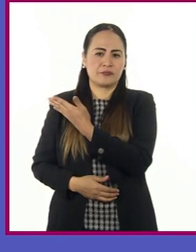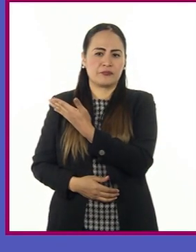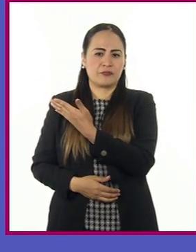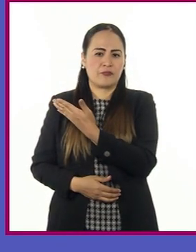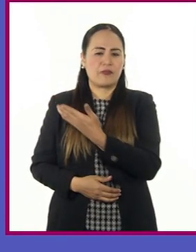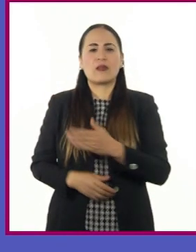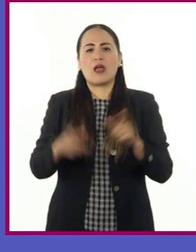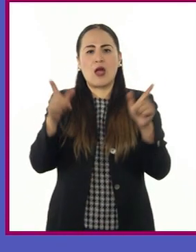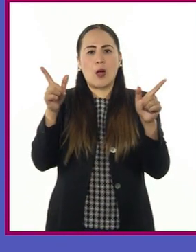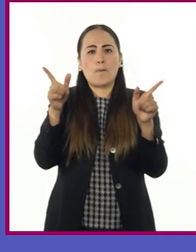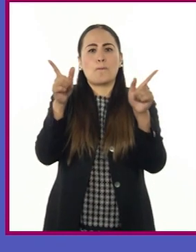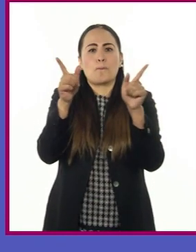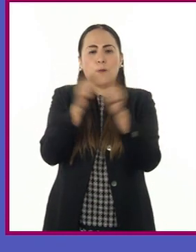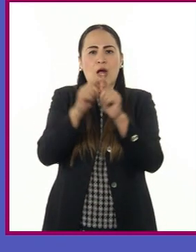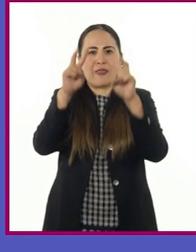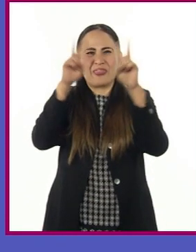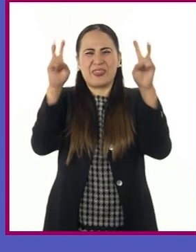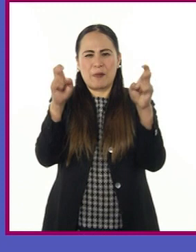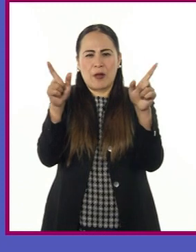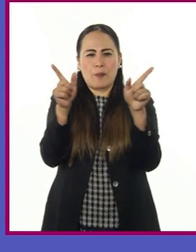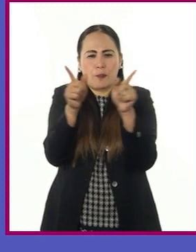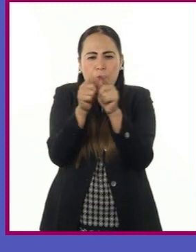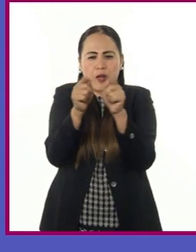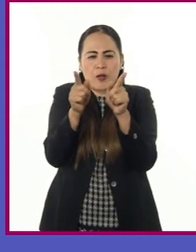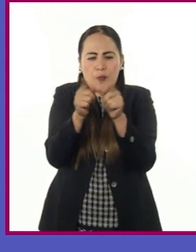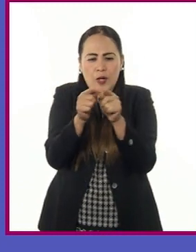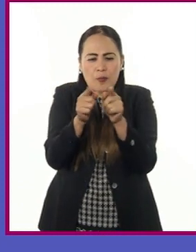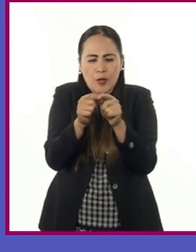se encoge, expresa cómo las cosas se